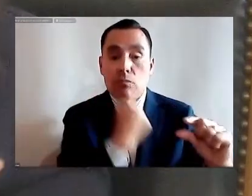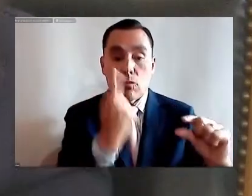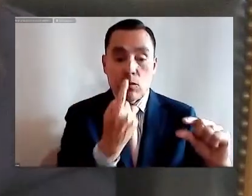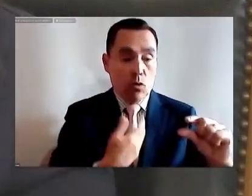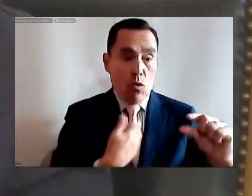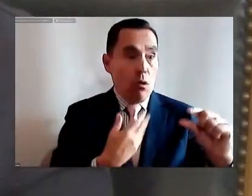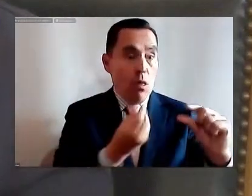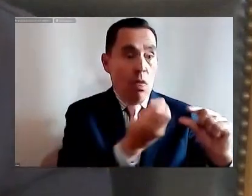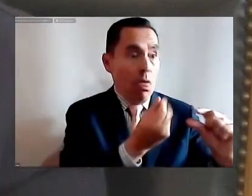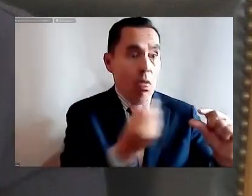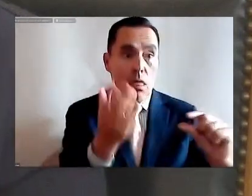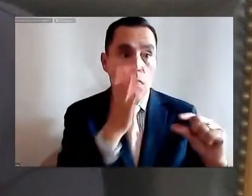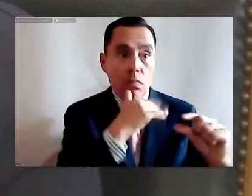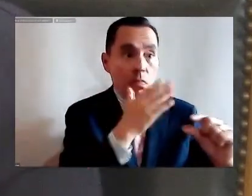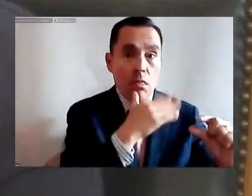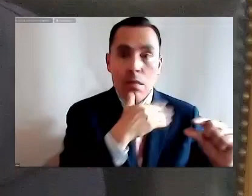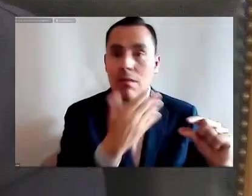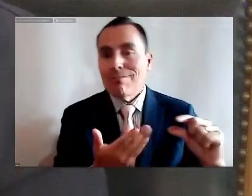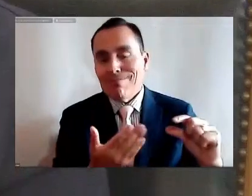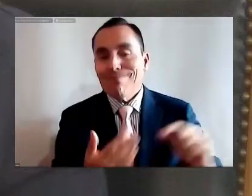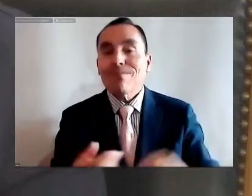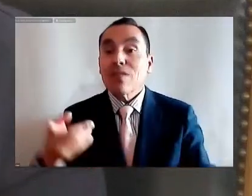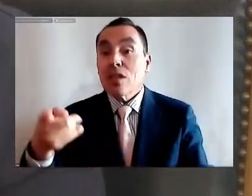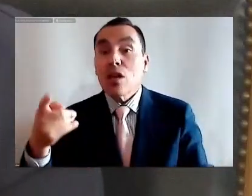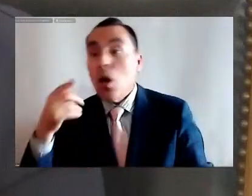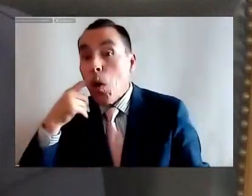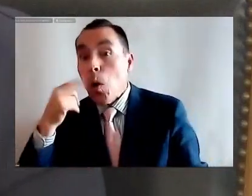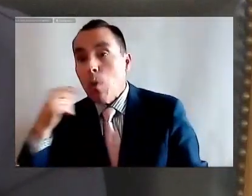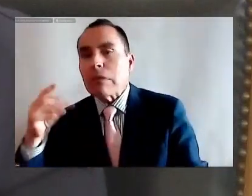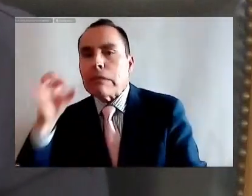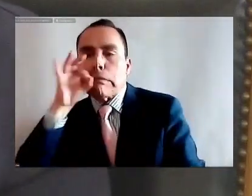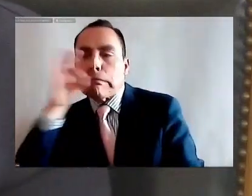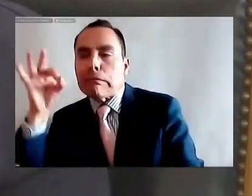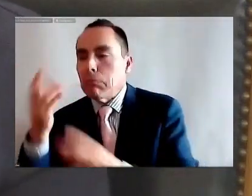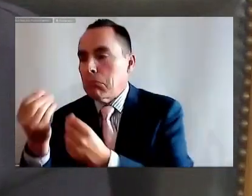se va a reflejar nuevamente en los casos jurisprudenciales que pudimos analizar.